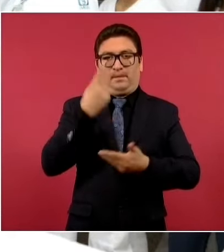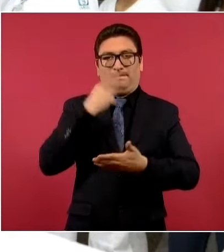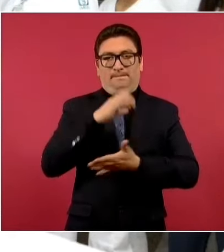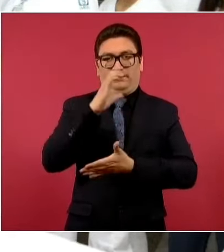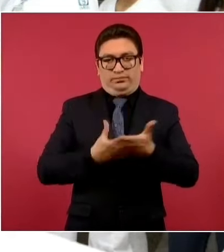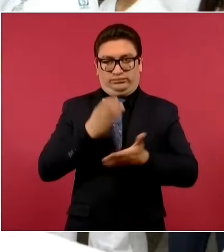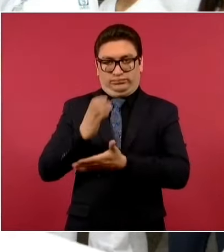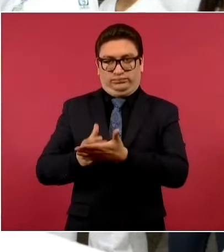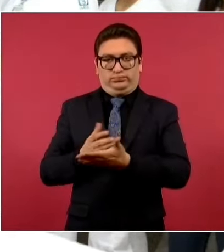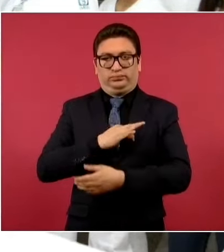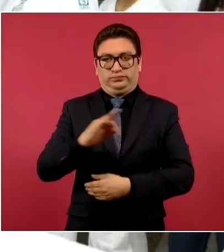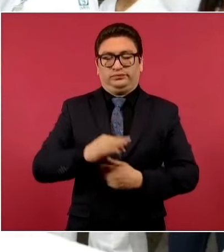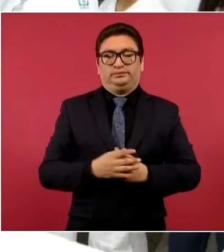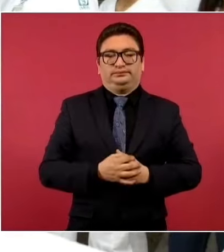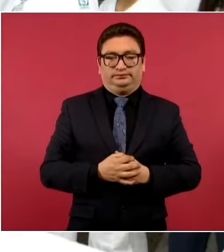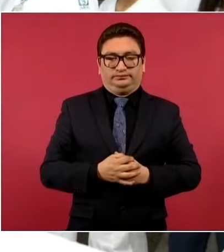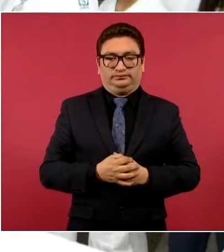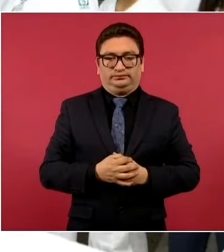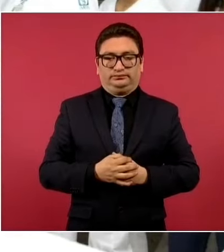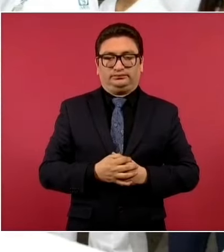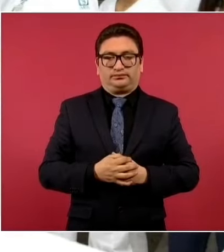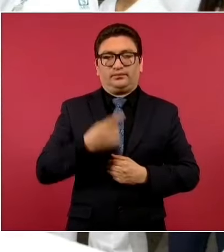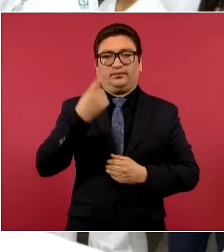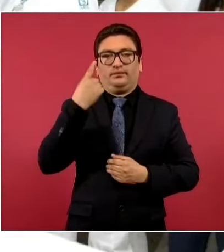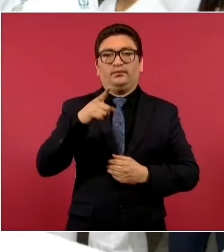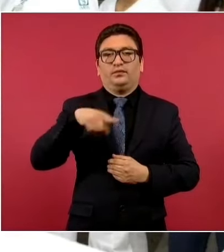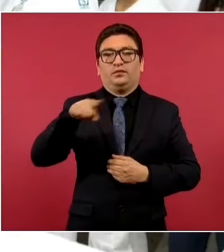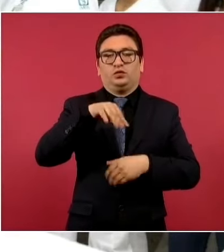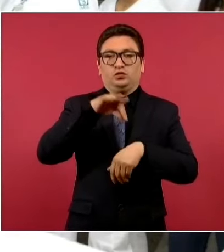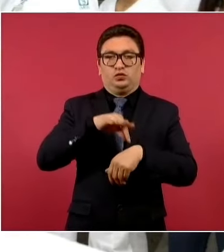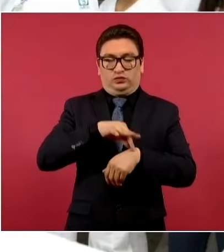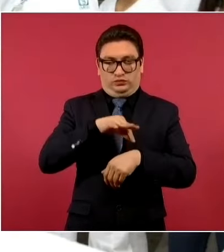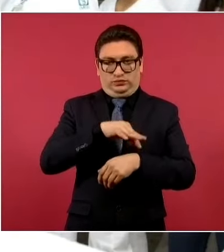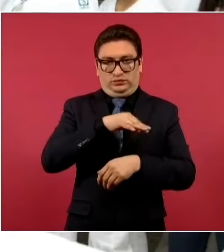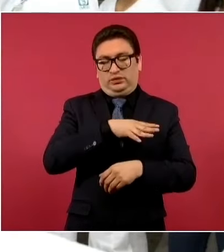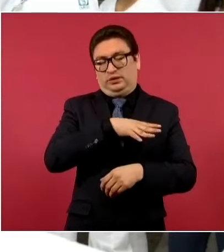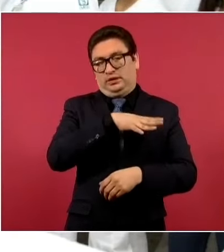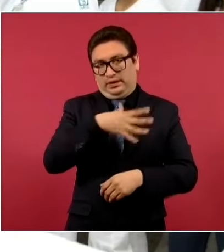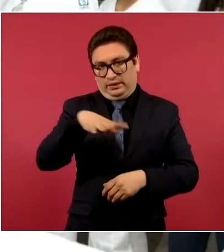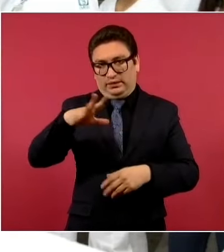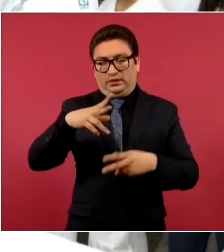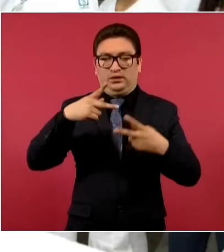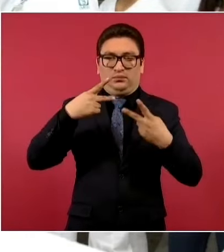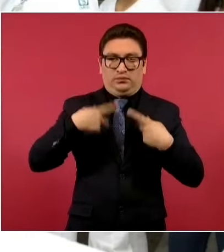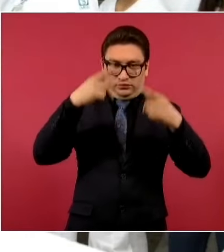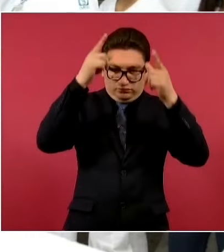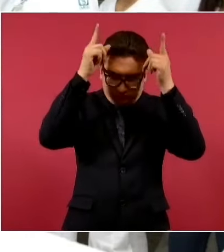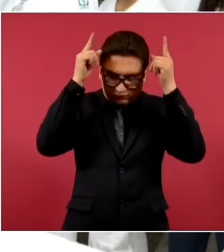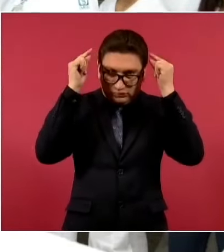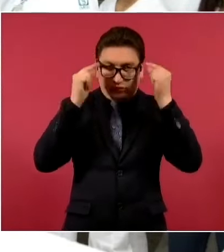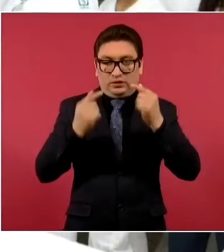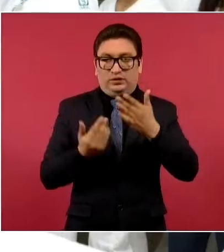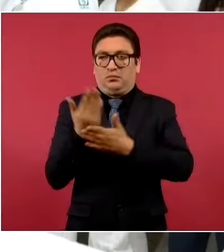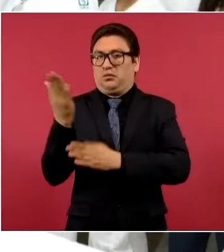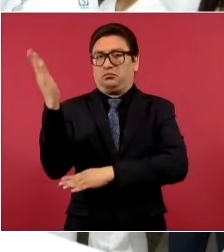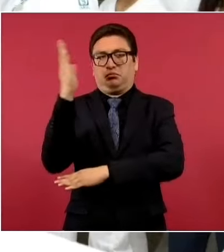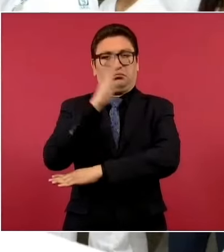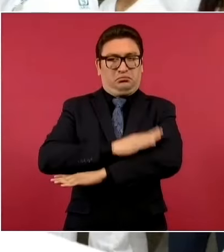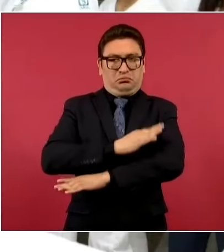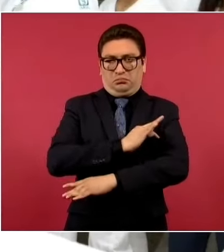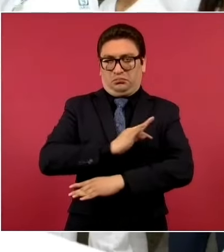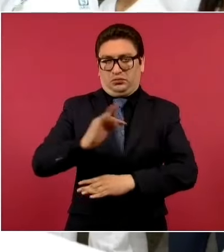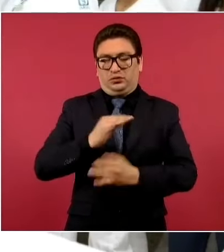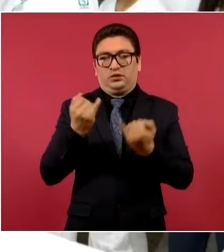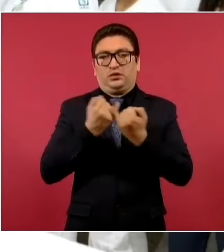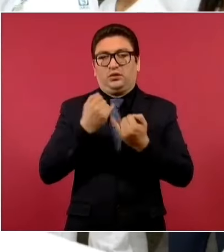contratación para que estén médicos generales y personal de enfermería en todos los turnos y también en el primer nivel de